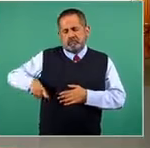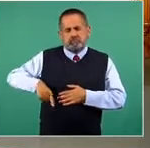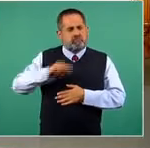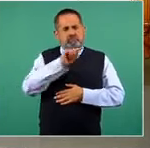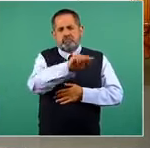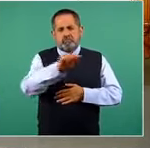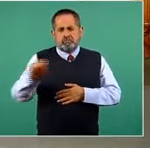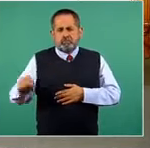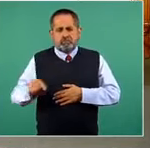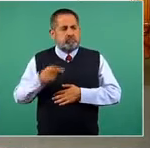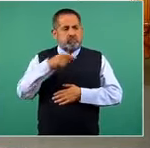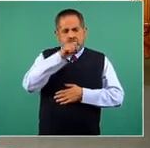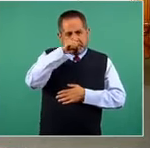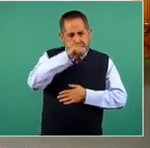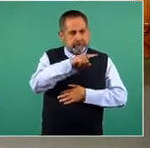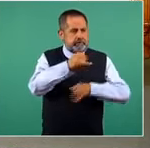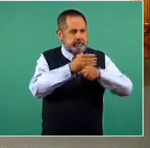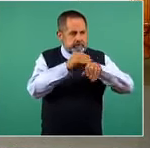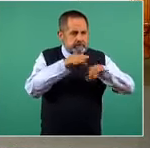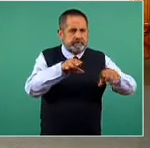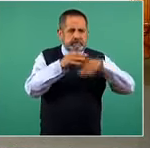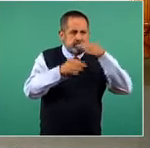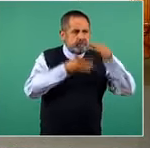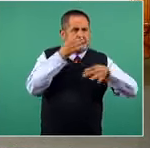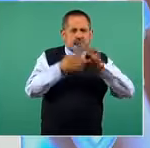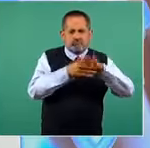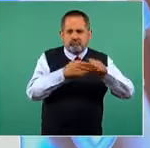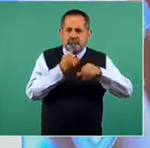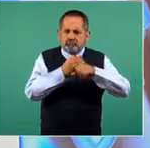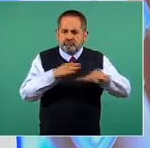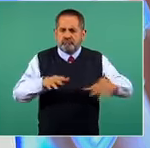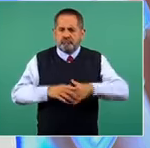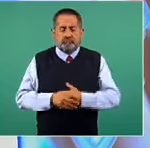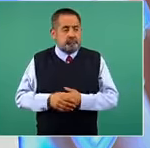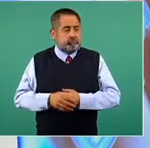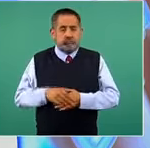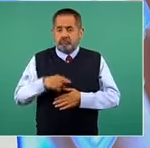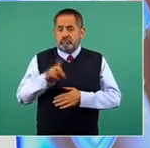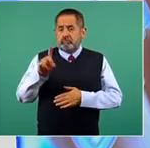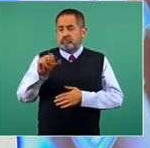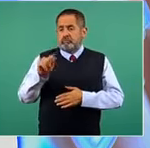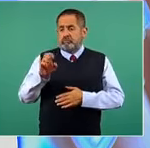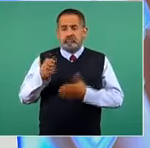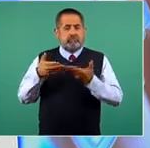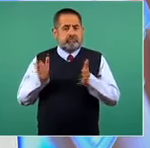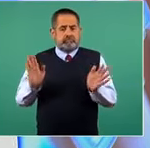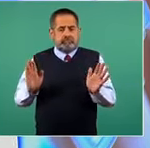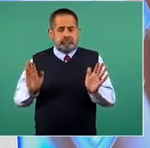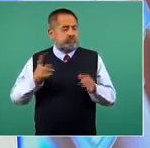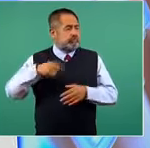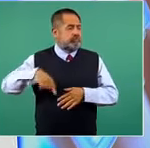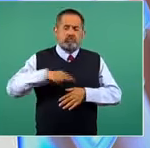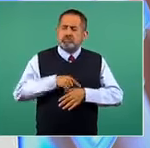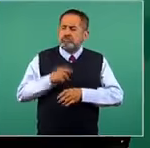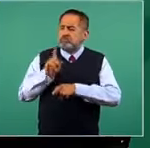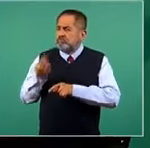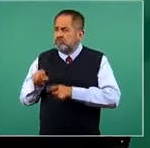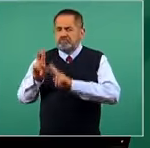están haciendo análisis de información. Tenemos los datos abiertos que hemos puesto a disposición también desde el